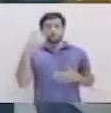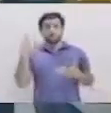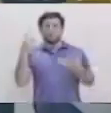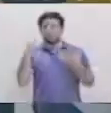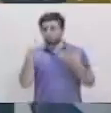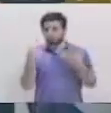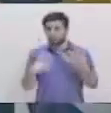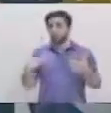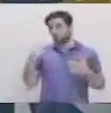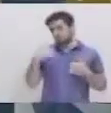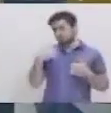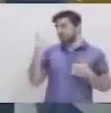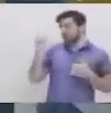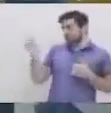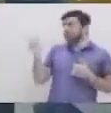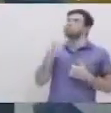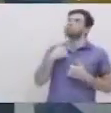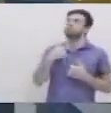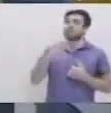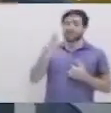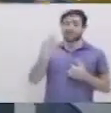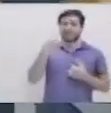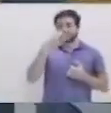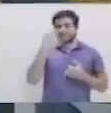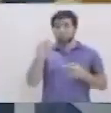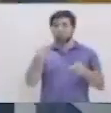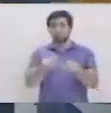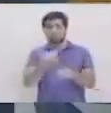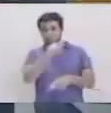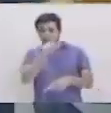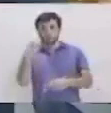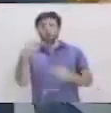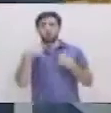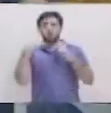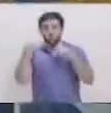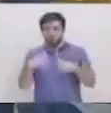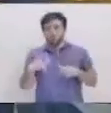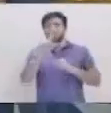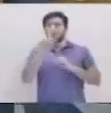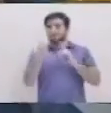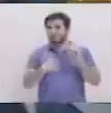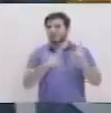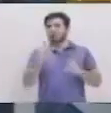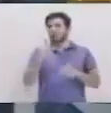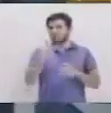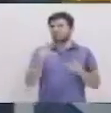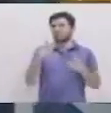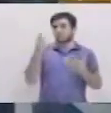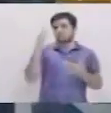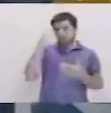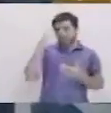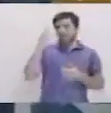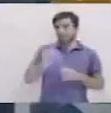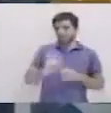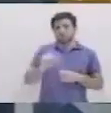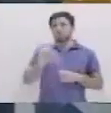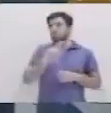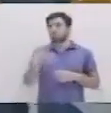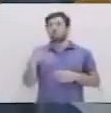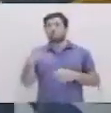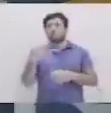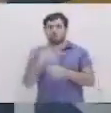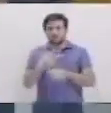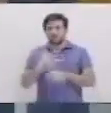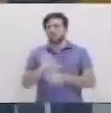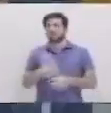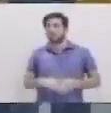parece, a ver. Yo sé que te gustan los retos, igual a ustedes, entonces yo les haré algunas preguntas, vamos a ver qué tan bien conocen a su país. Me parece.